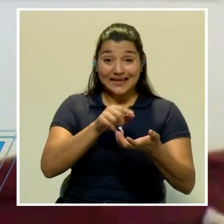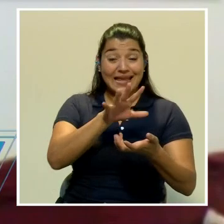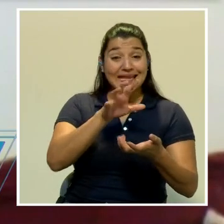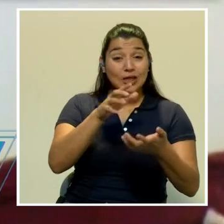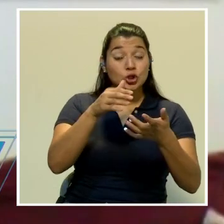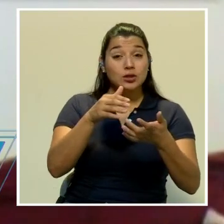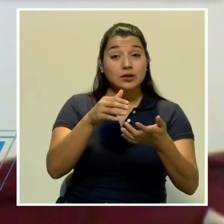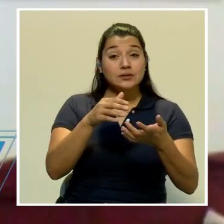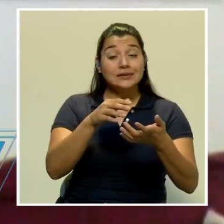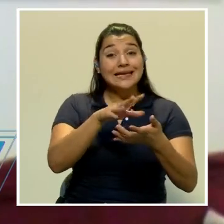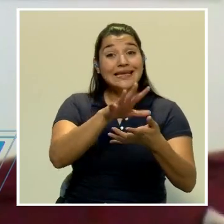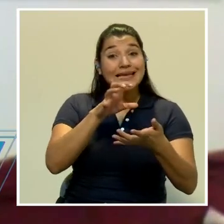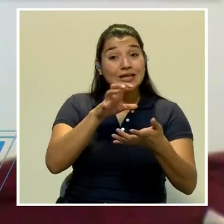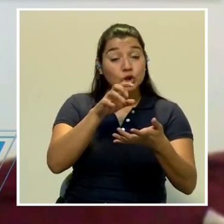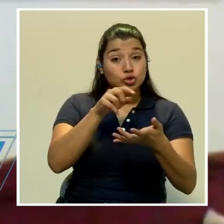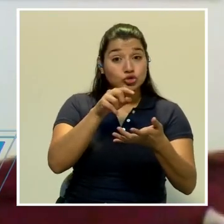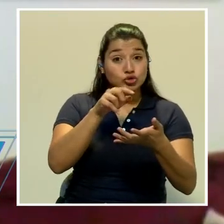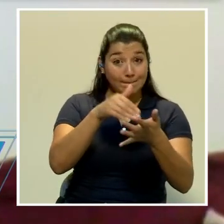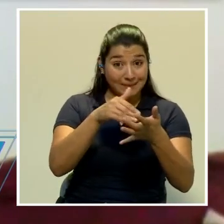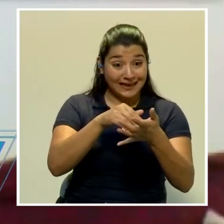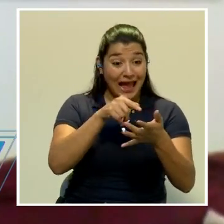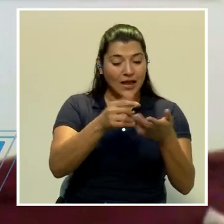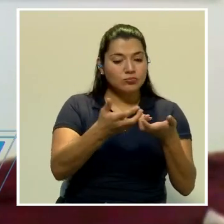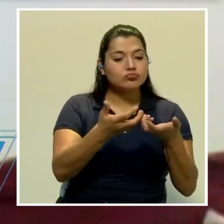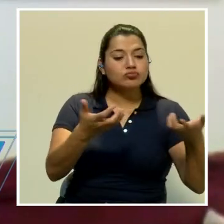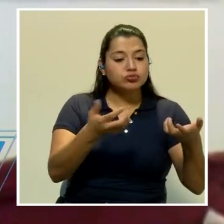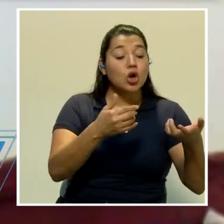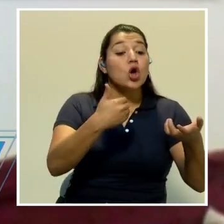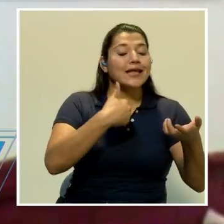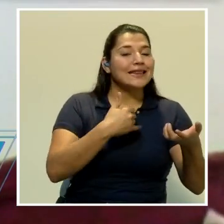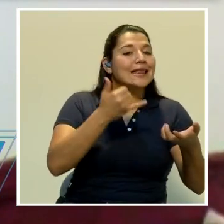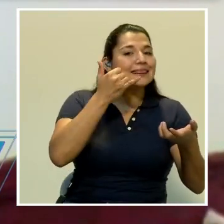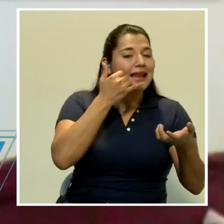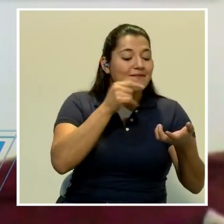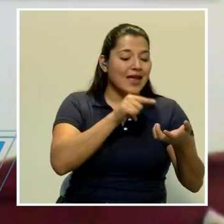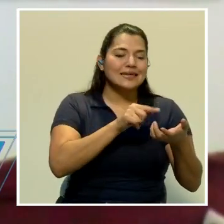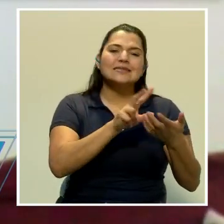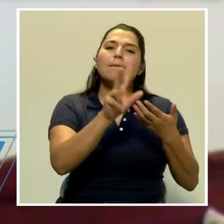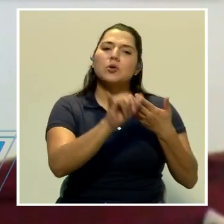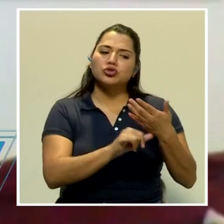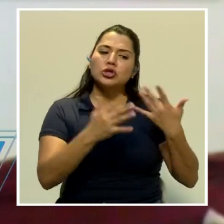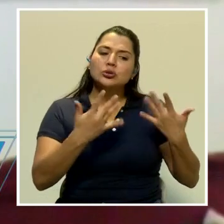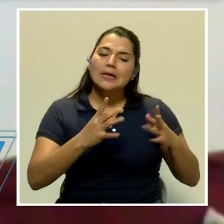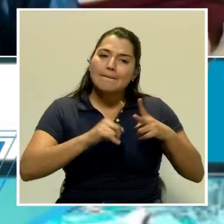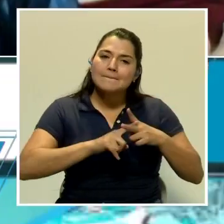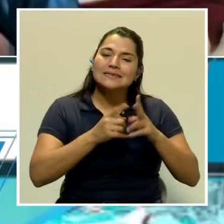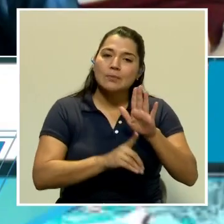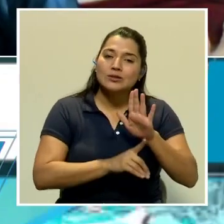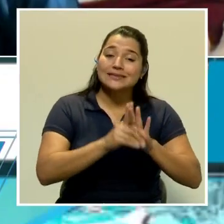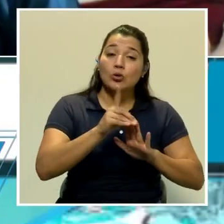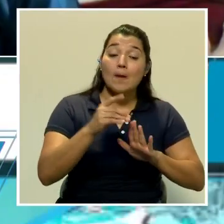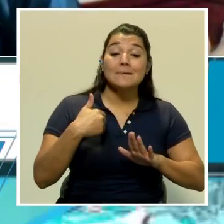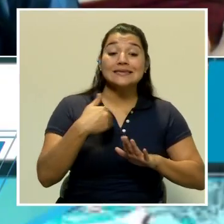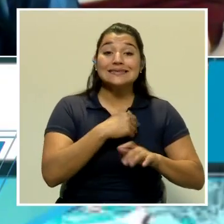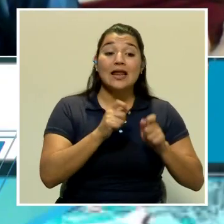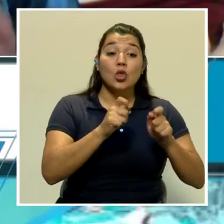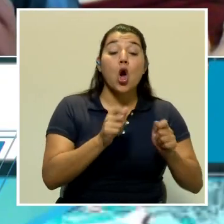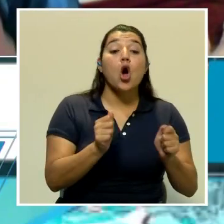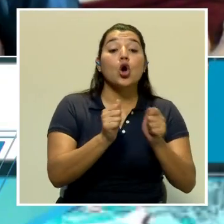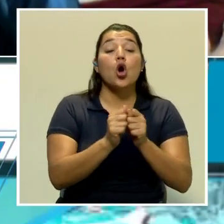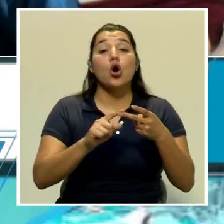dispositivos y otros que no tienen, con los que tienen dispositivos, que es un proyecto que se había venido desarrollando el MEP y la Fundación Omar